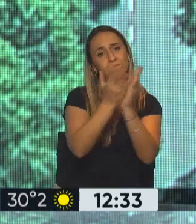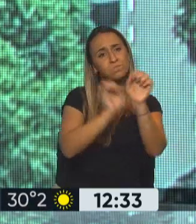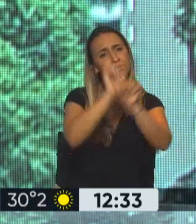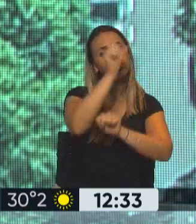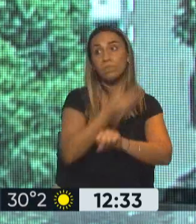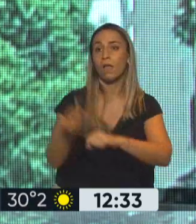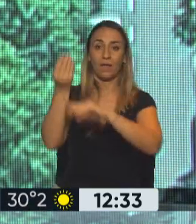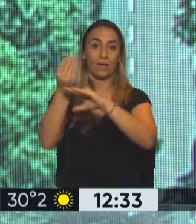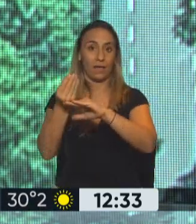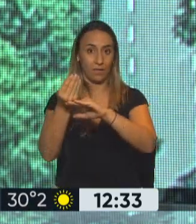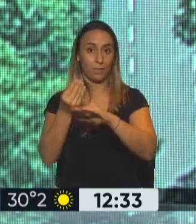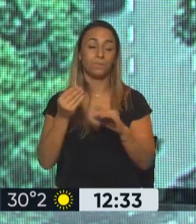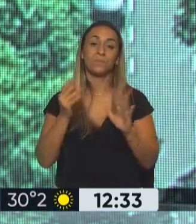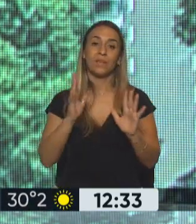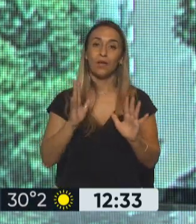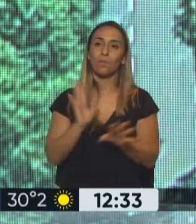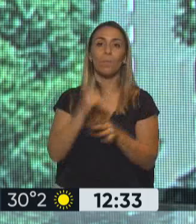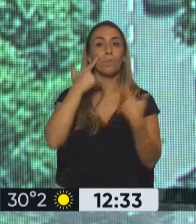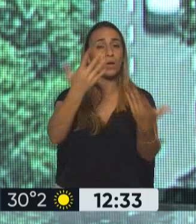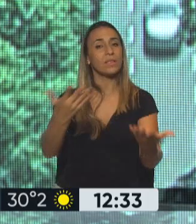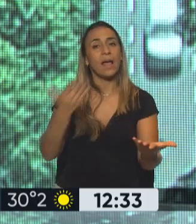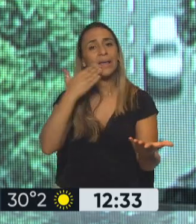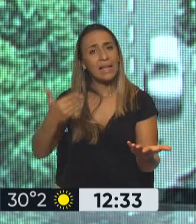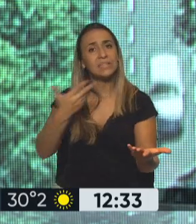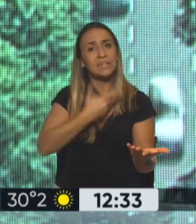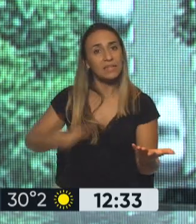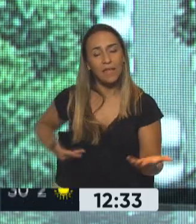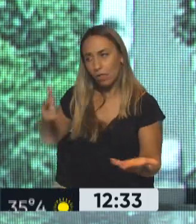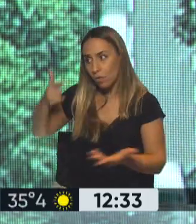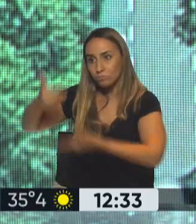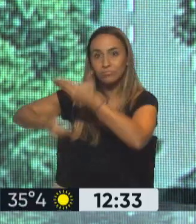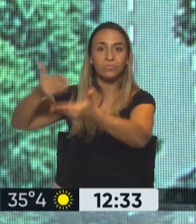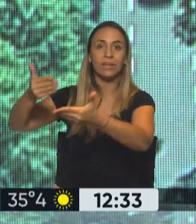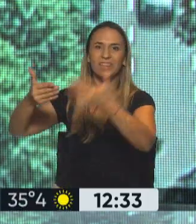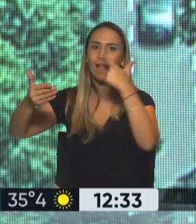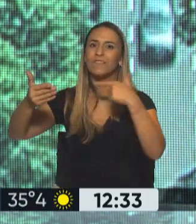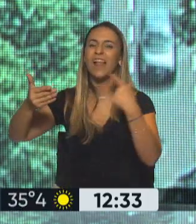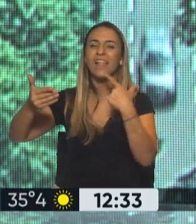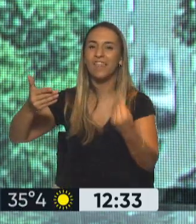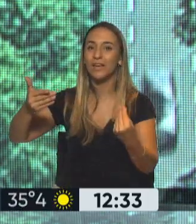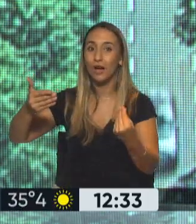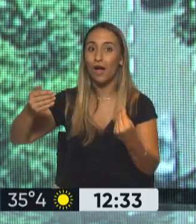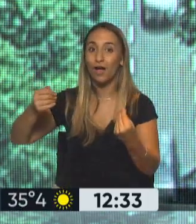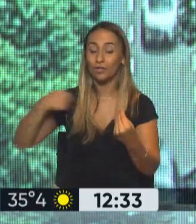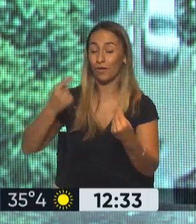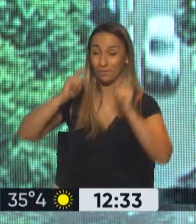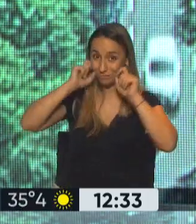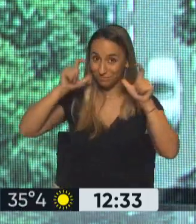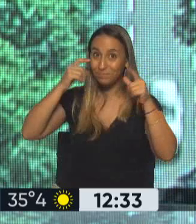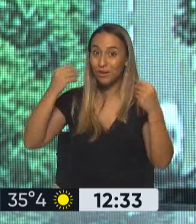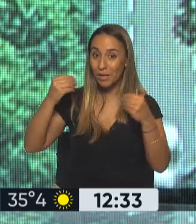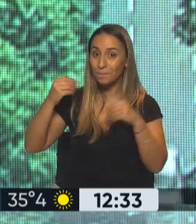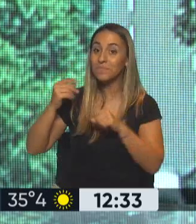la presencia del Estado, pero lo ata al final, ahí sí nos sorprende a todos, con que ese lugar,